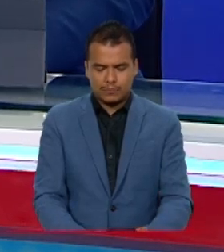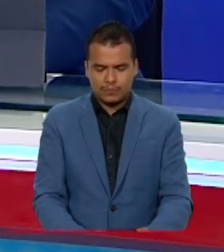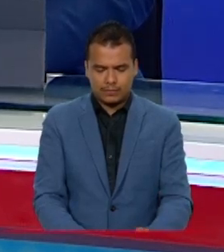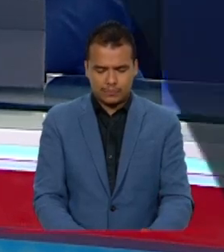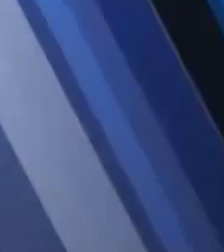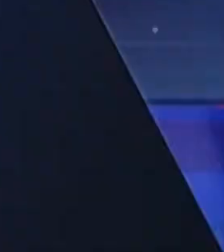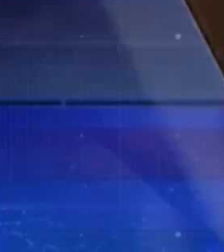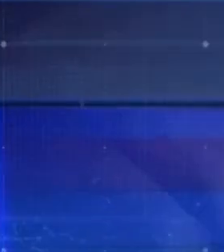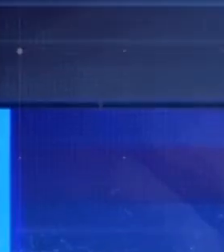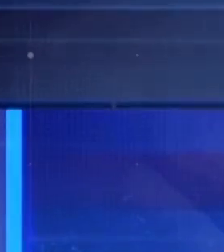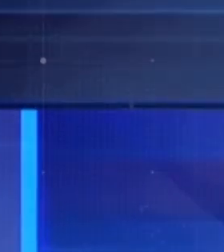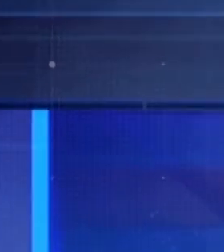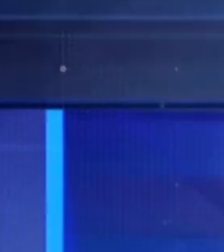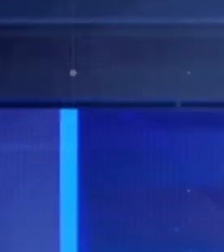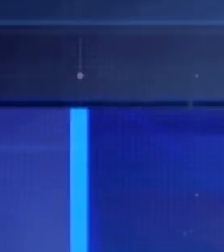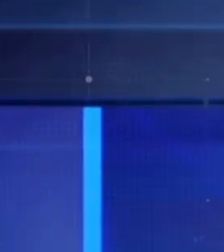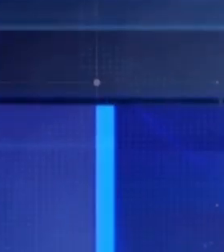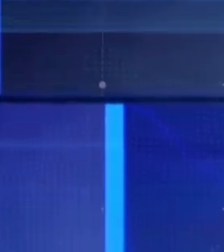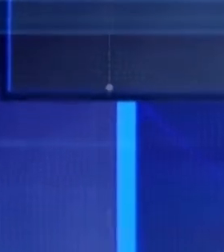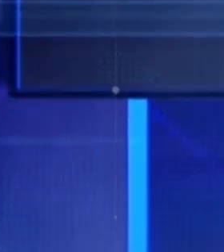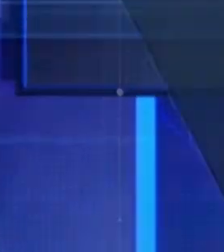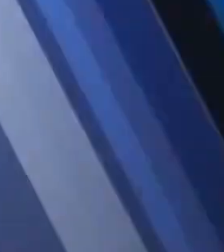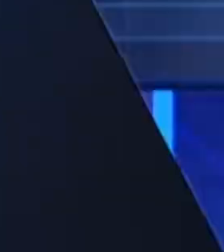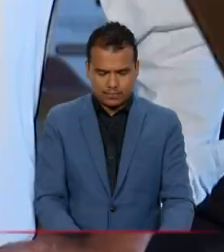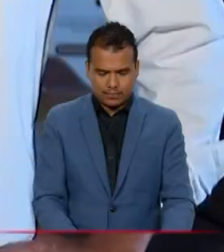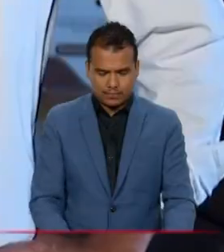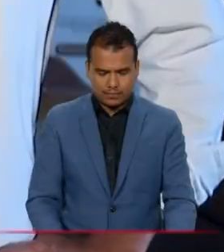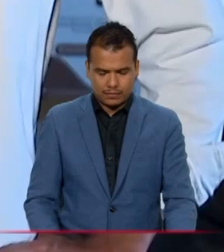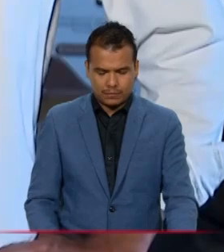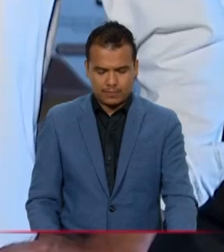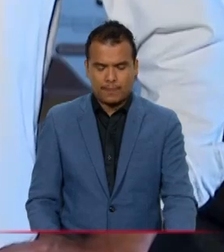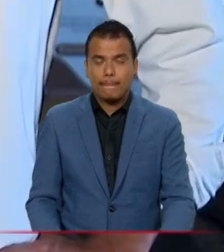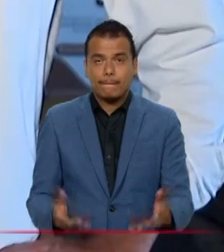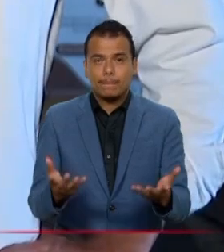qué otros informes se conocieron hoy.